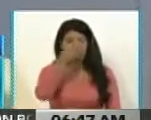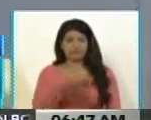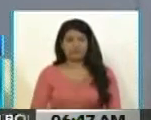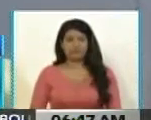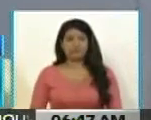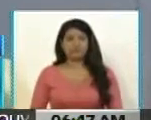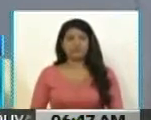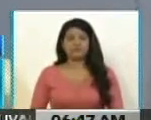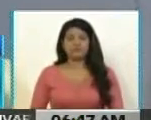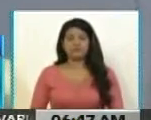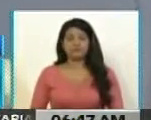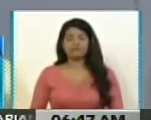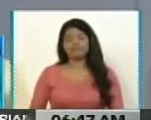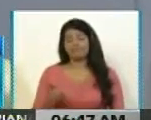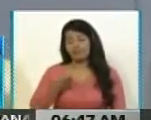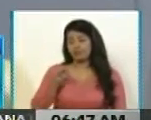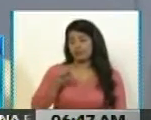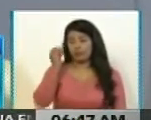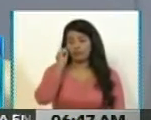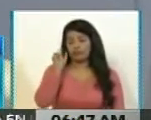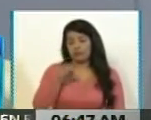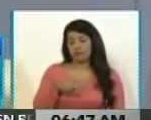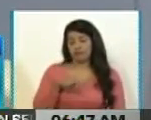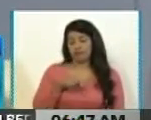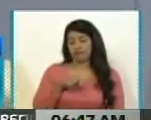tan así creo que es, que